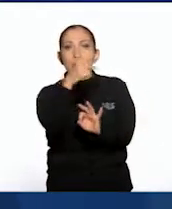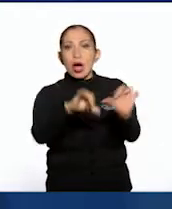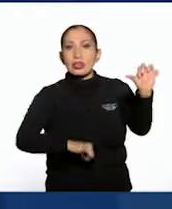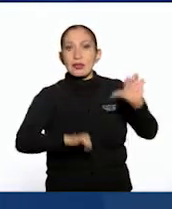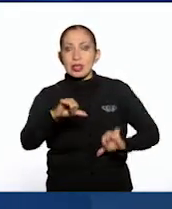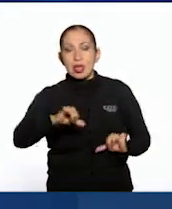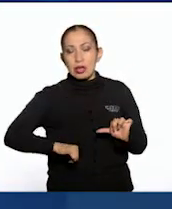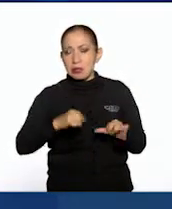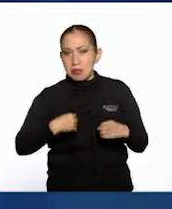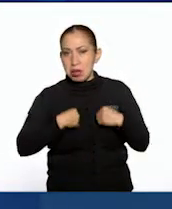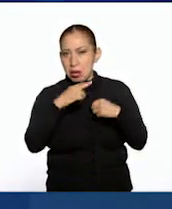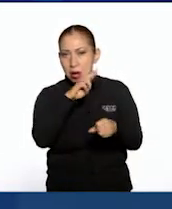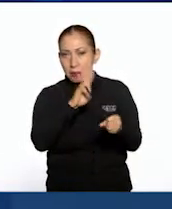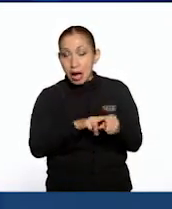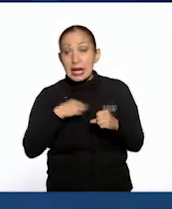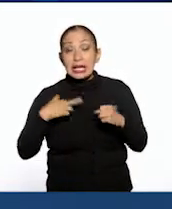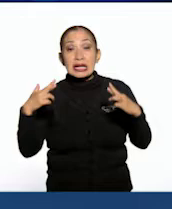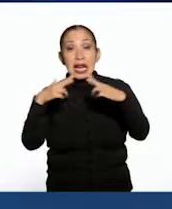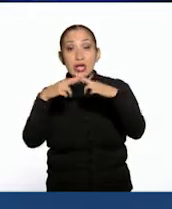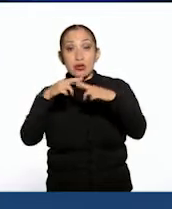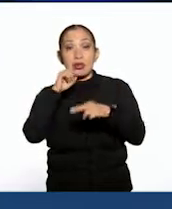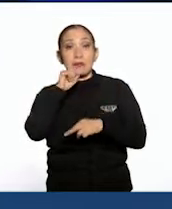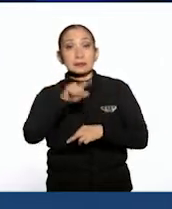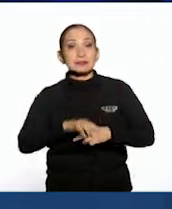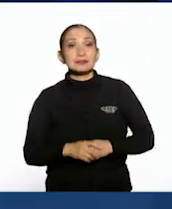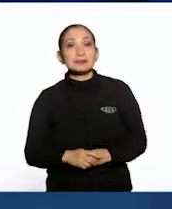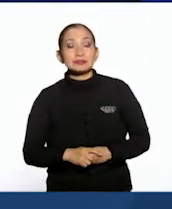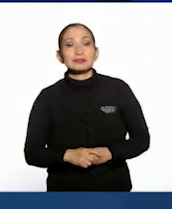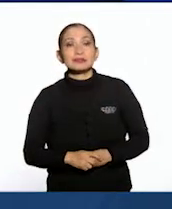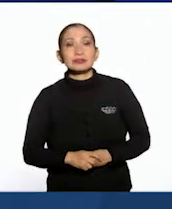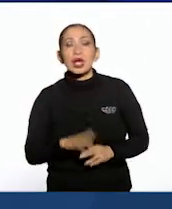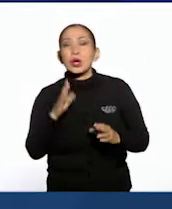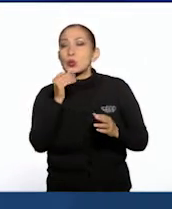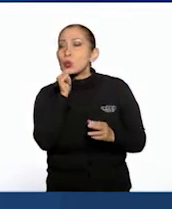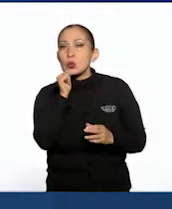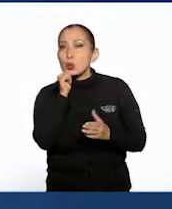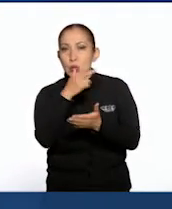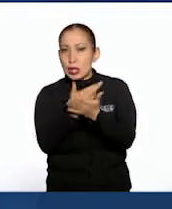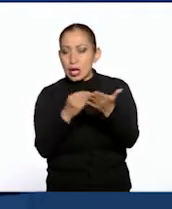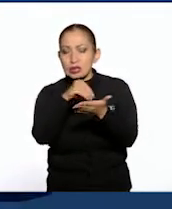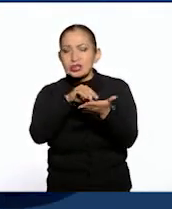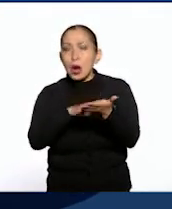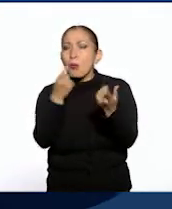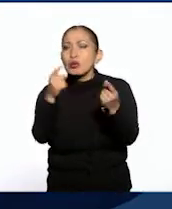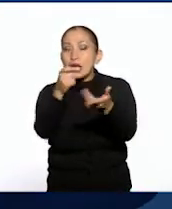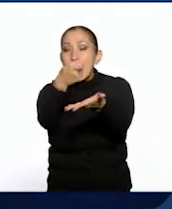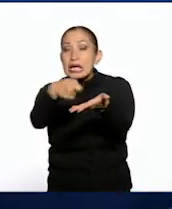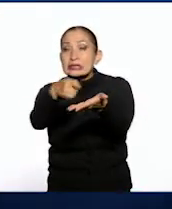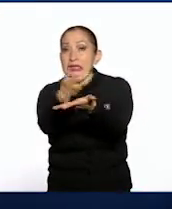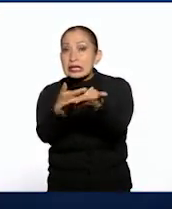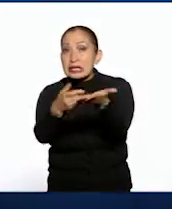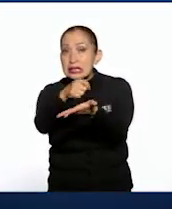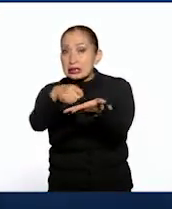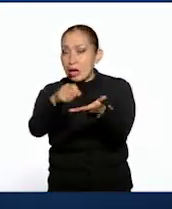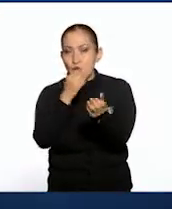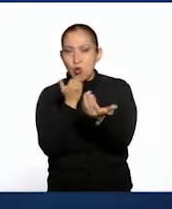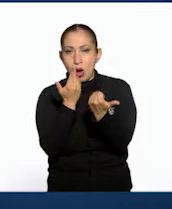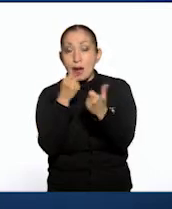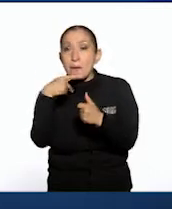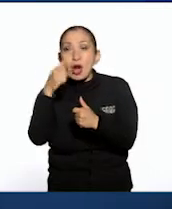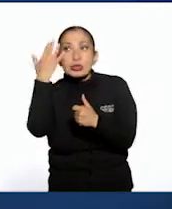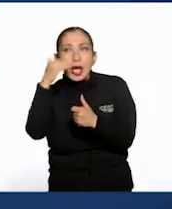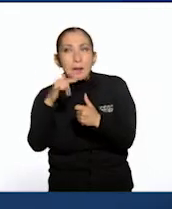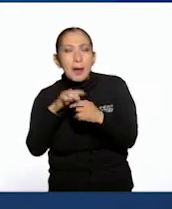actividades cotidianas y ceremonias religiosas. No se tiene registro de la música escrita, sin embargo, se sabe